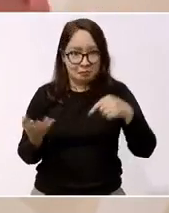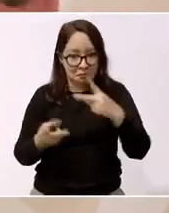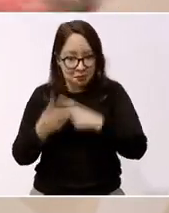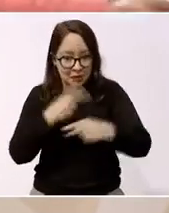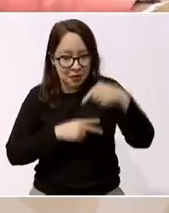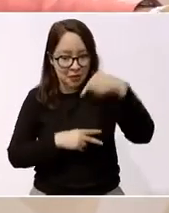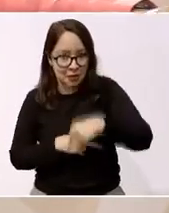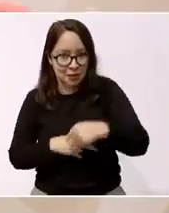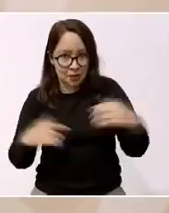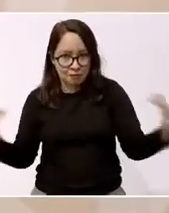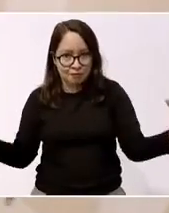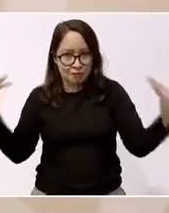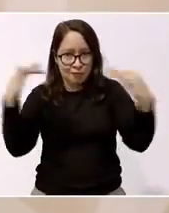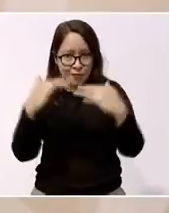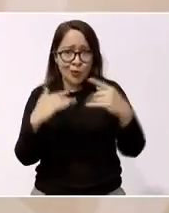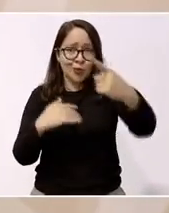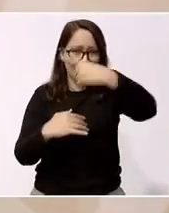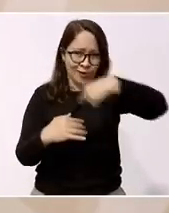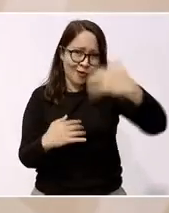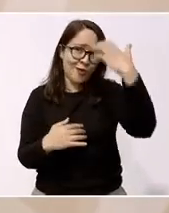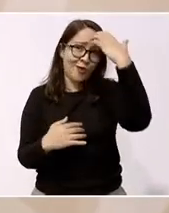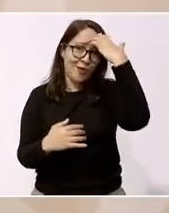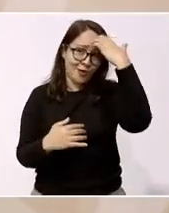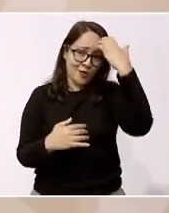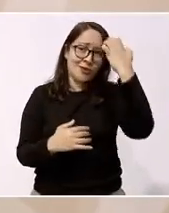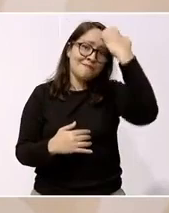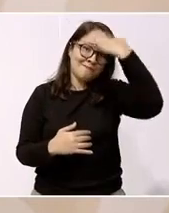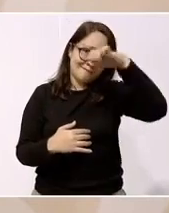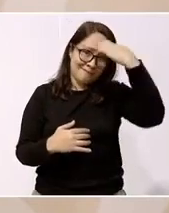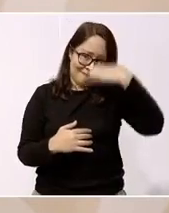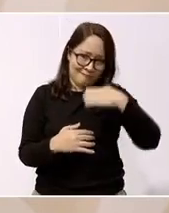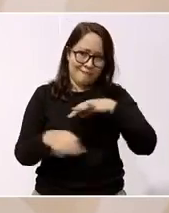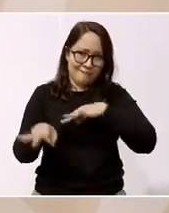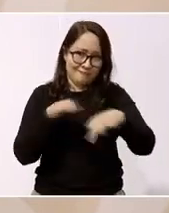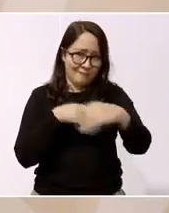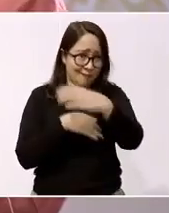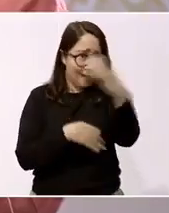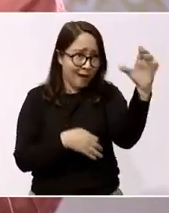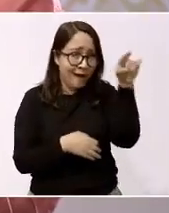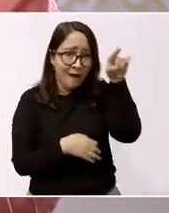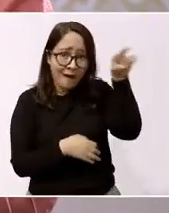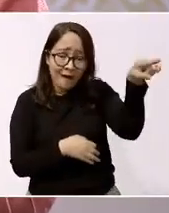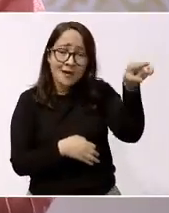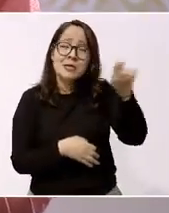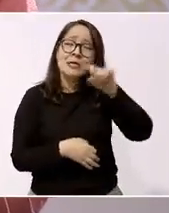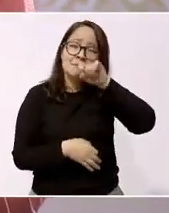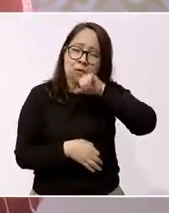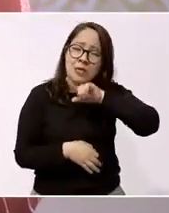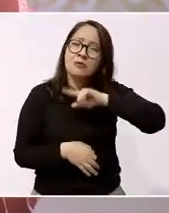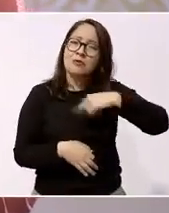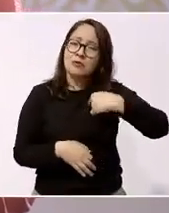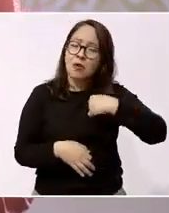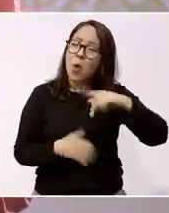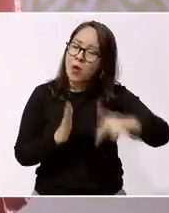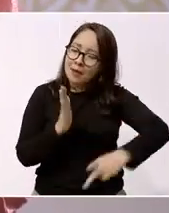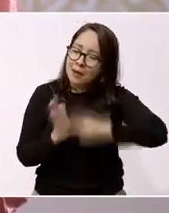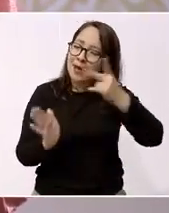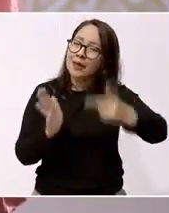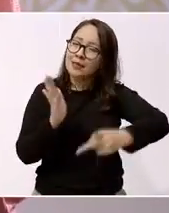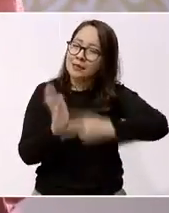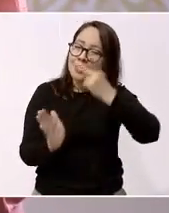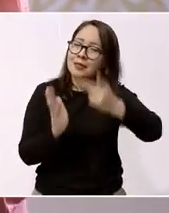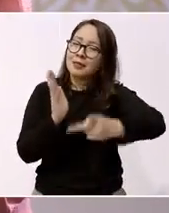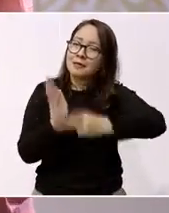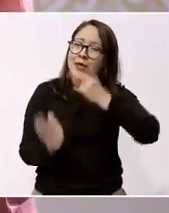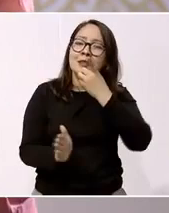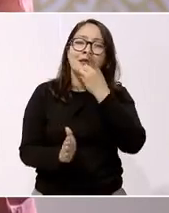ahí abajo, pero también lo voy a estar repite y repite como disco rayado en